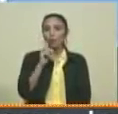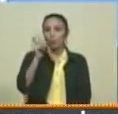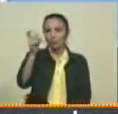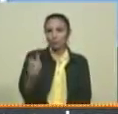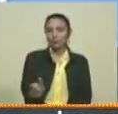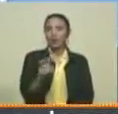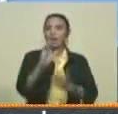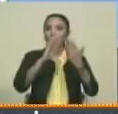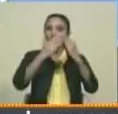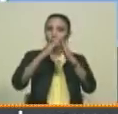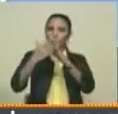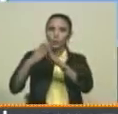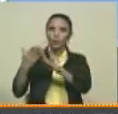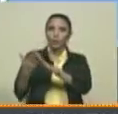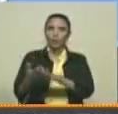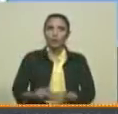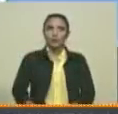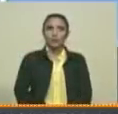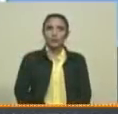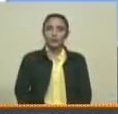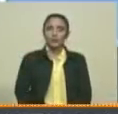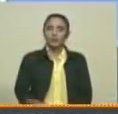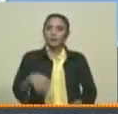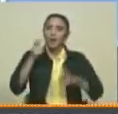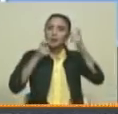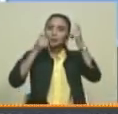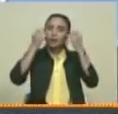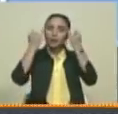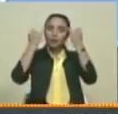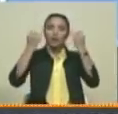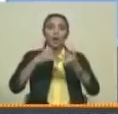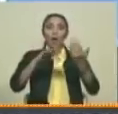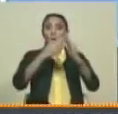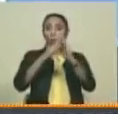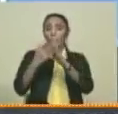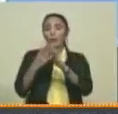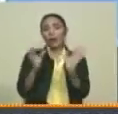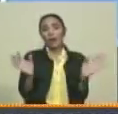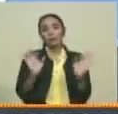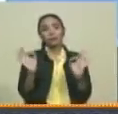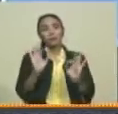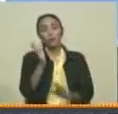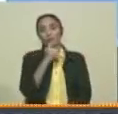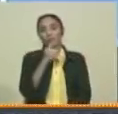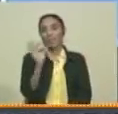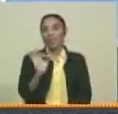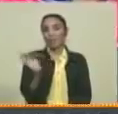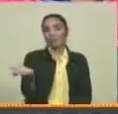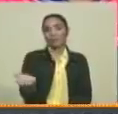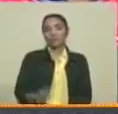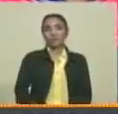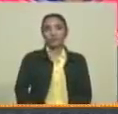las comunas. Por eso nuestro comandante Chávez dijo, comuna o nada. La nada es la nada.